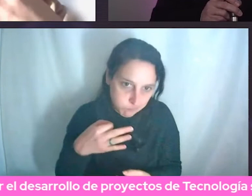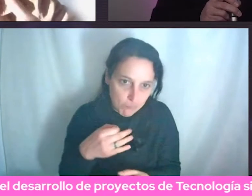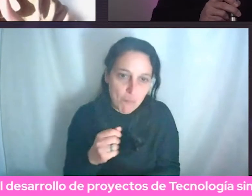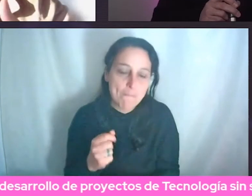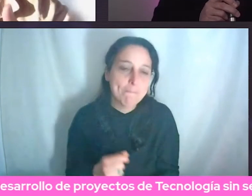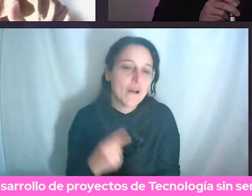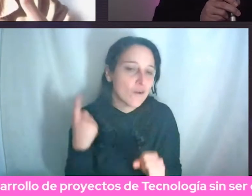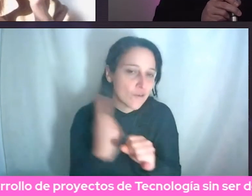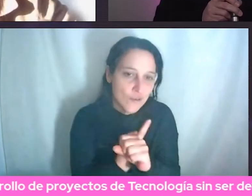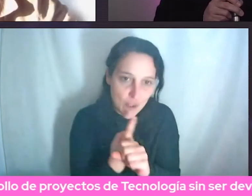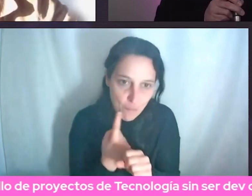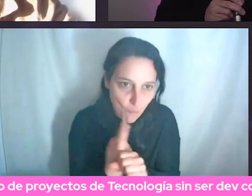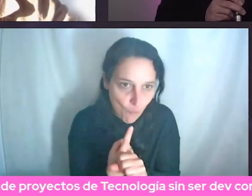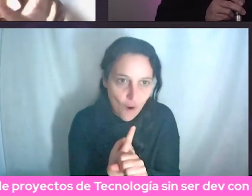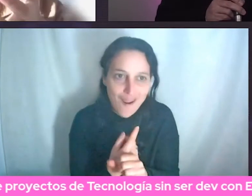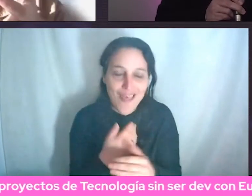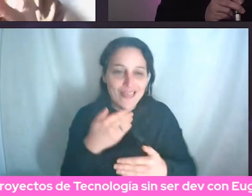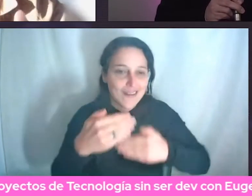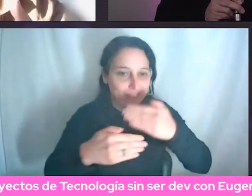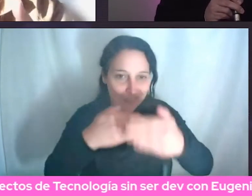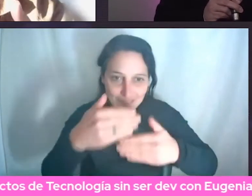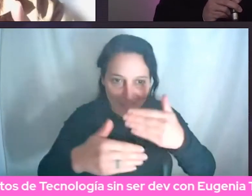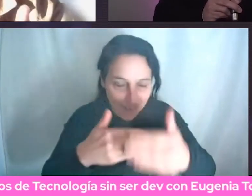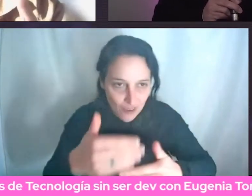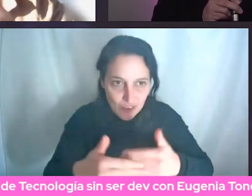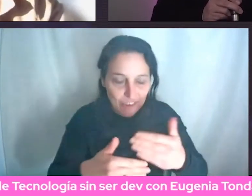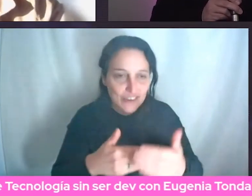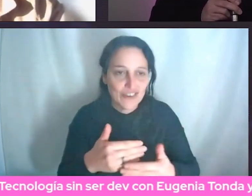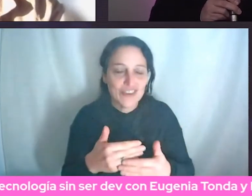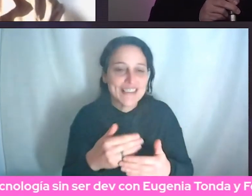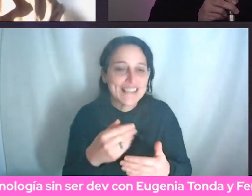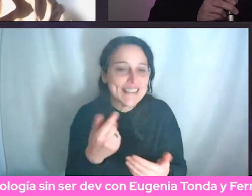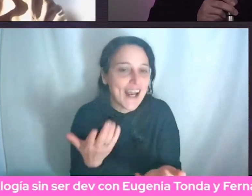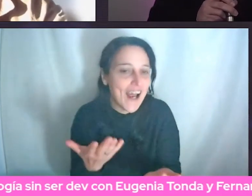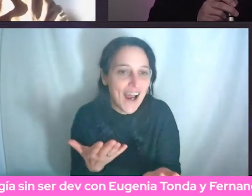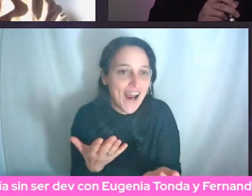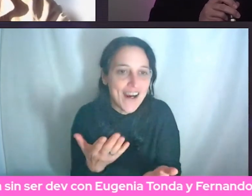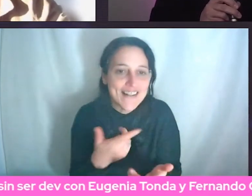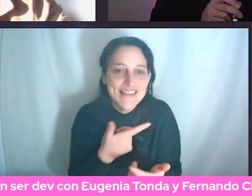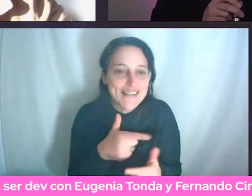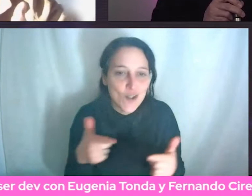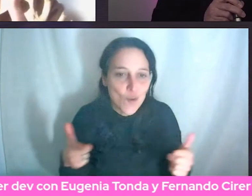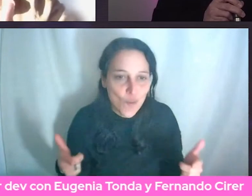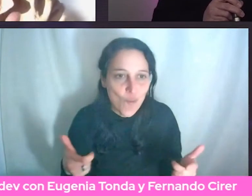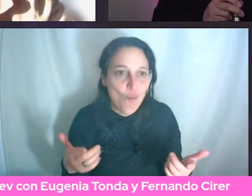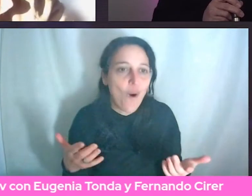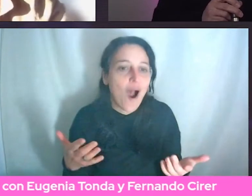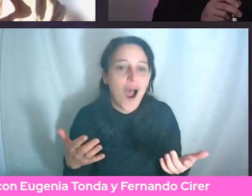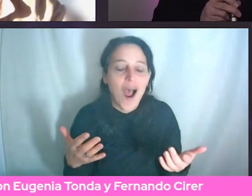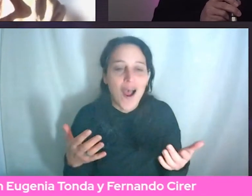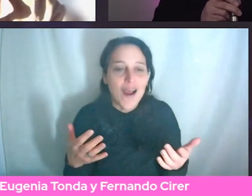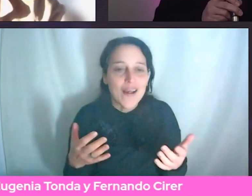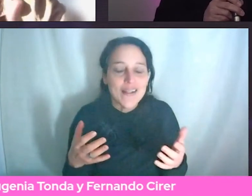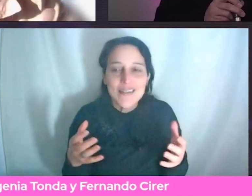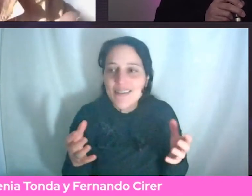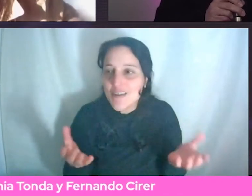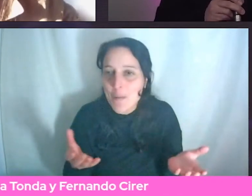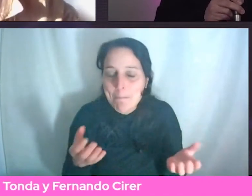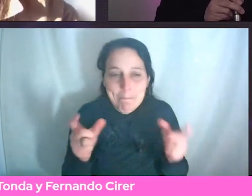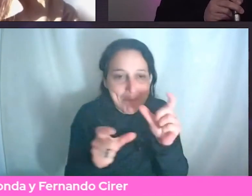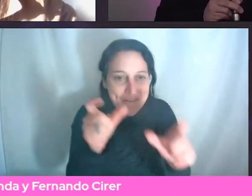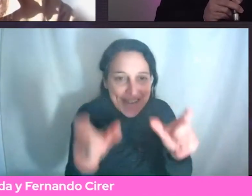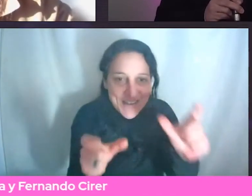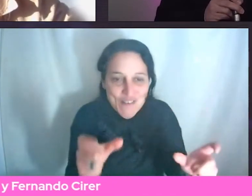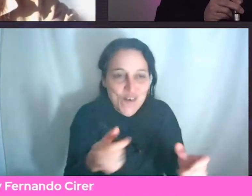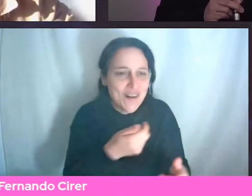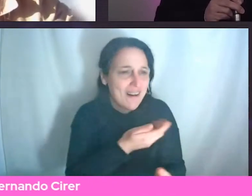el problema, sobre la necesidad, sí o sí va a requerir que te involucres con agentes de la sociedad que quizá no vienen del